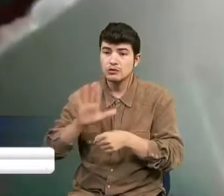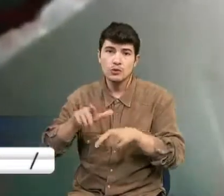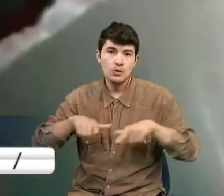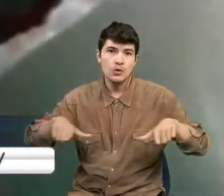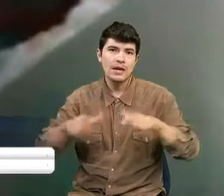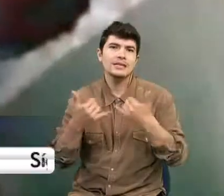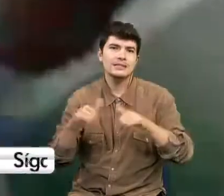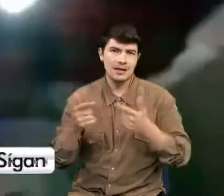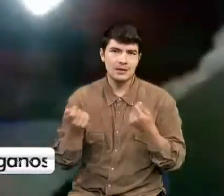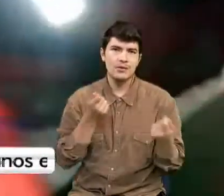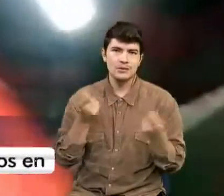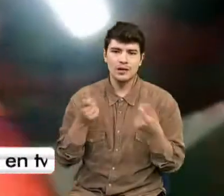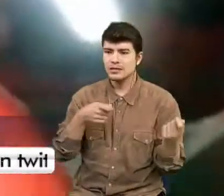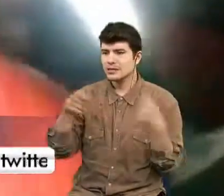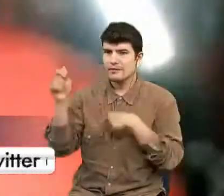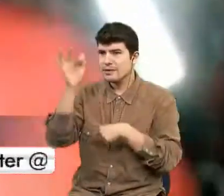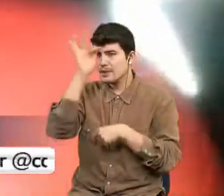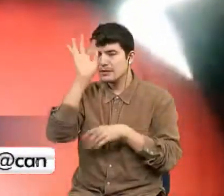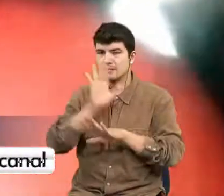controlada.